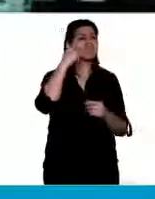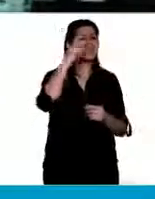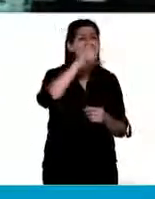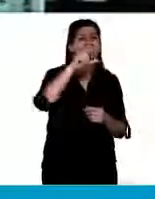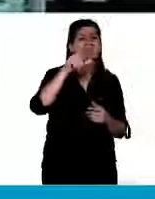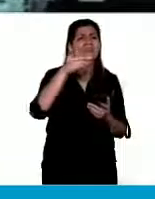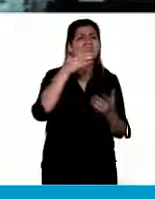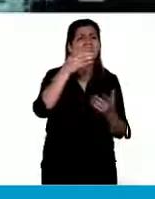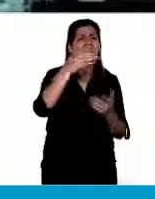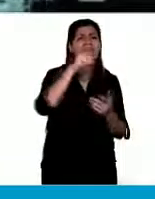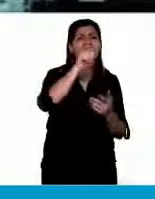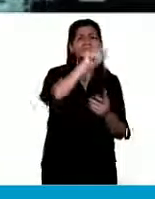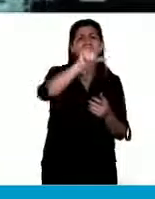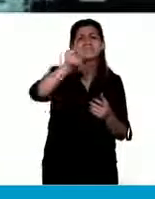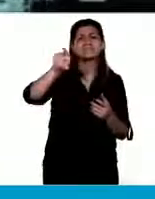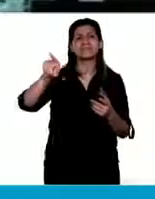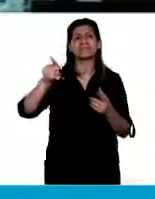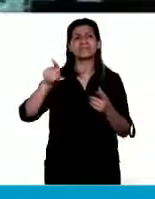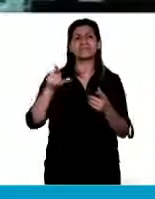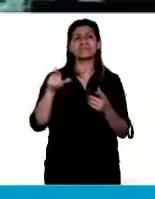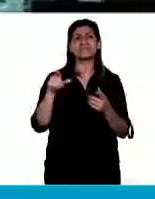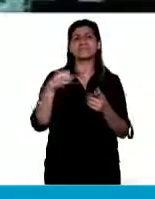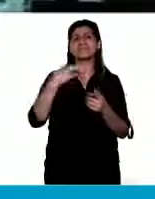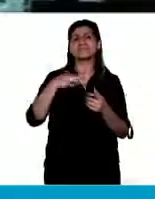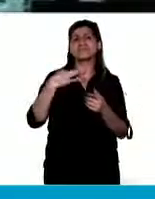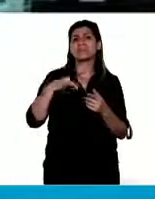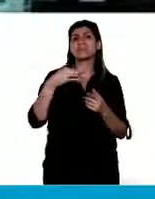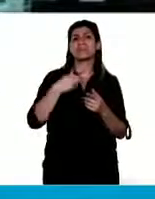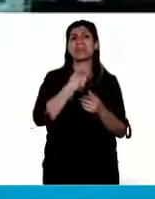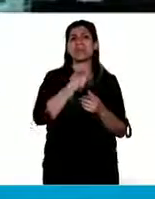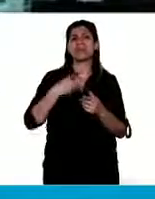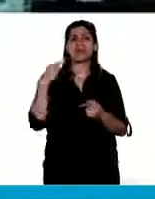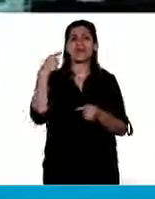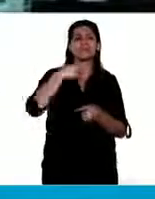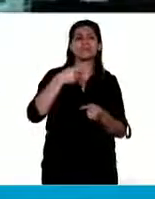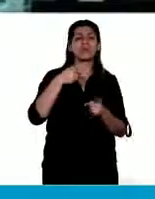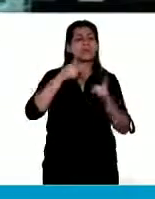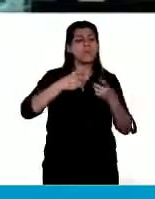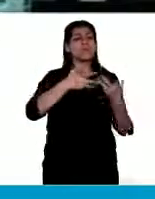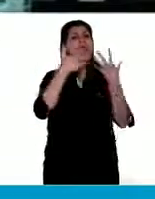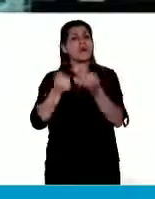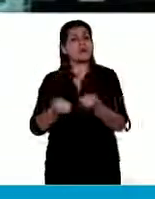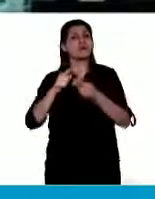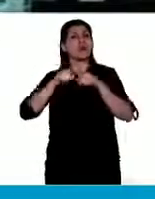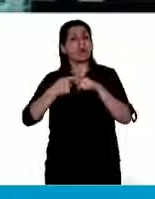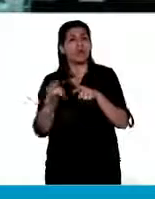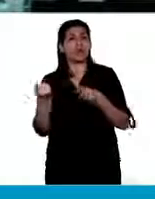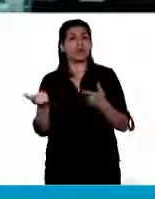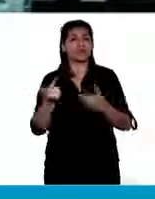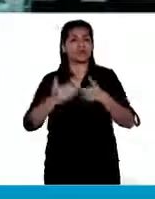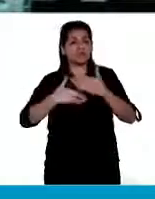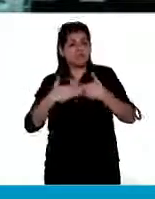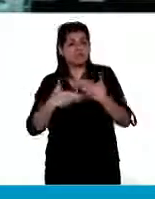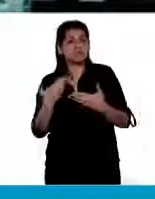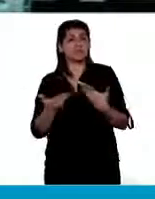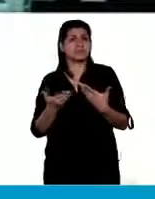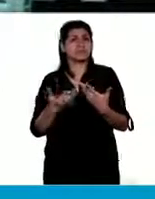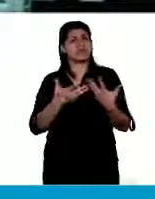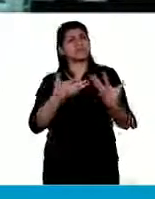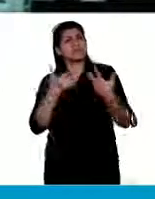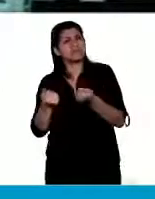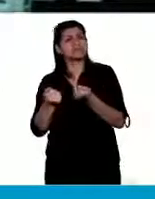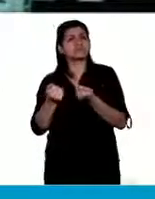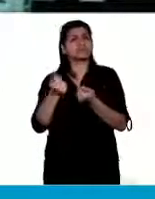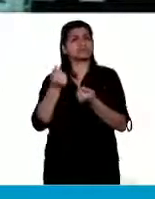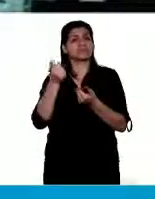Apoyémoslo económicamente como está apoyando el gobierno, pero también apoyémoslo políticamente, sostengámoslo, no